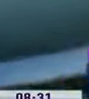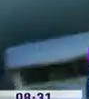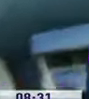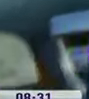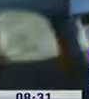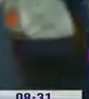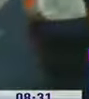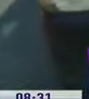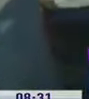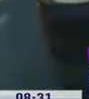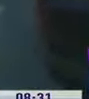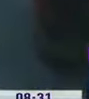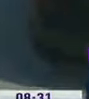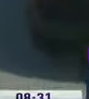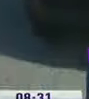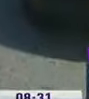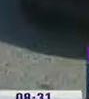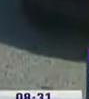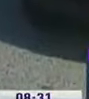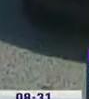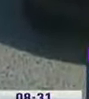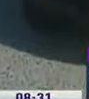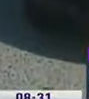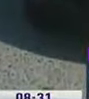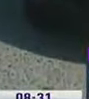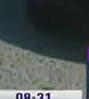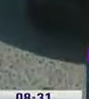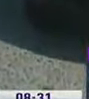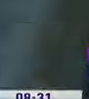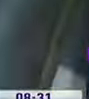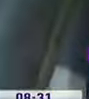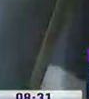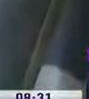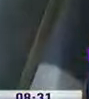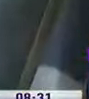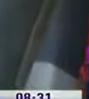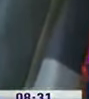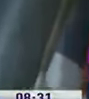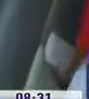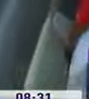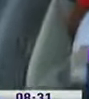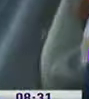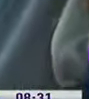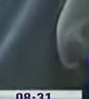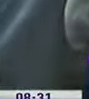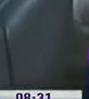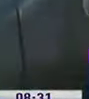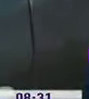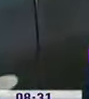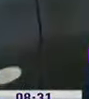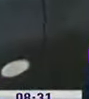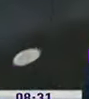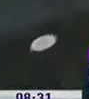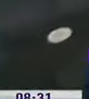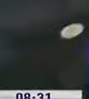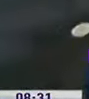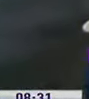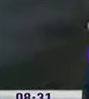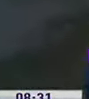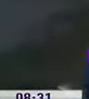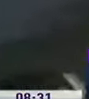porque estoy mal parqueado. Ah, no, si esos papeles tenga la onda de mostrar. Señor Quinza Samín, está mal estacionado. Oh,